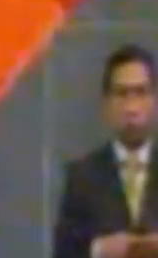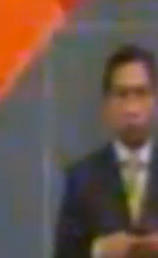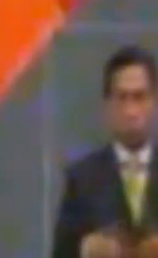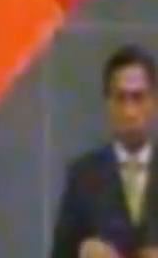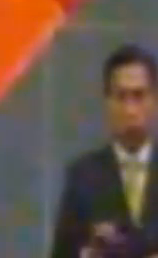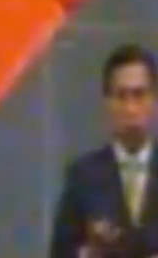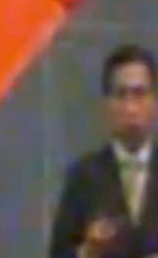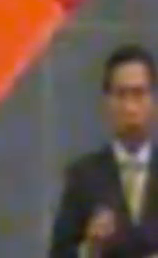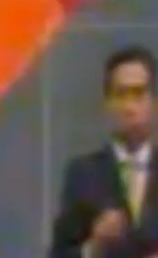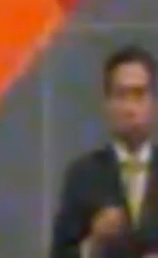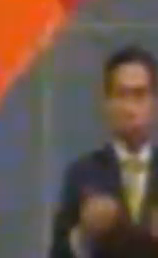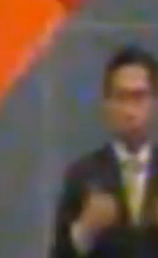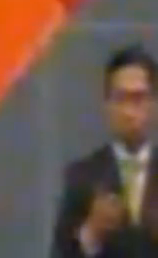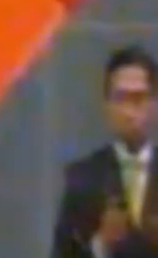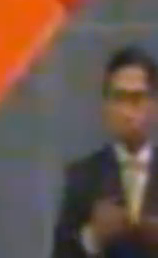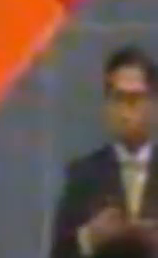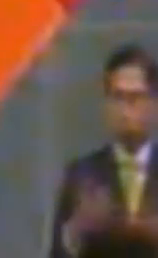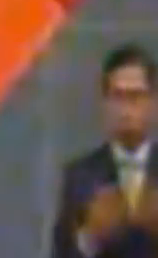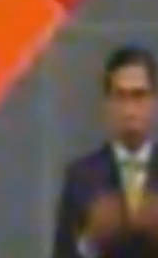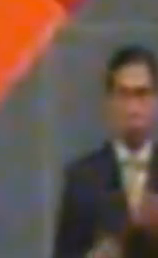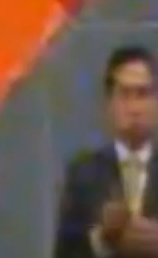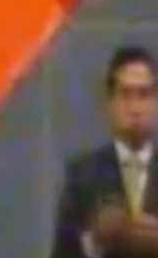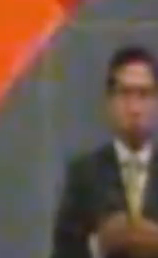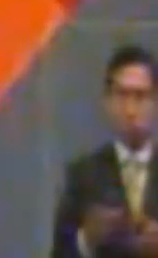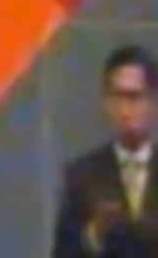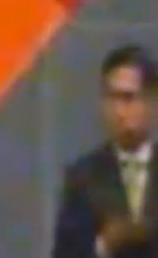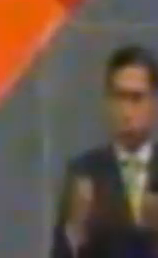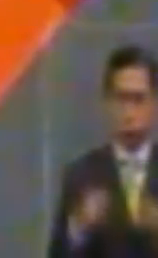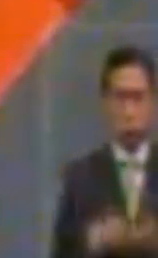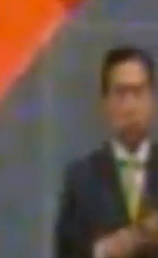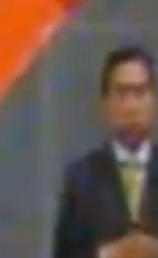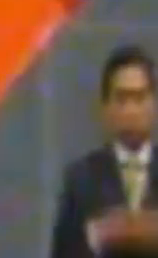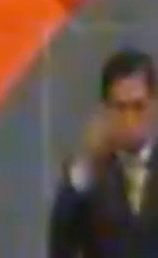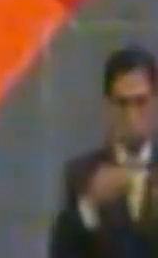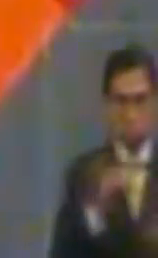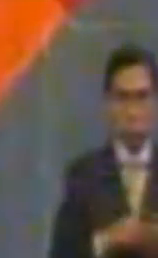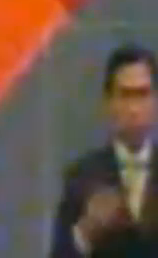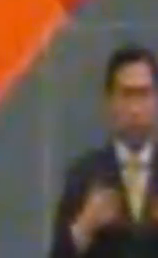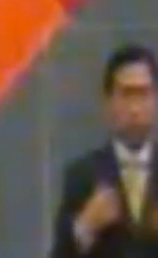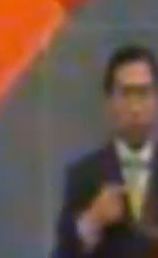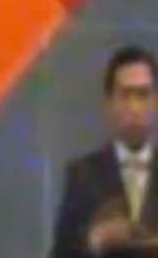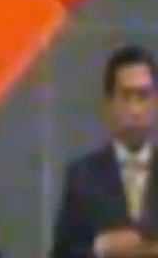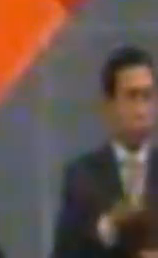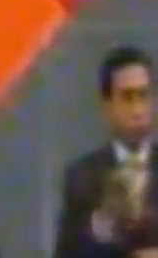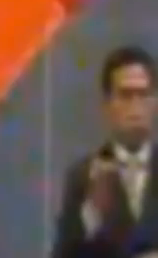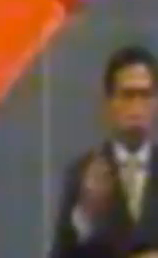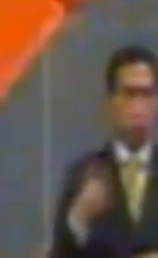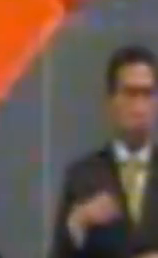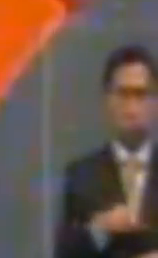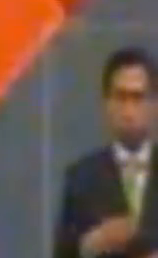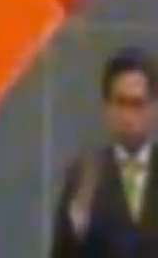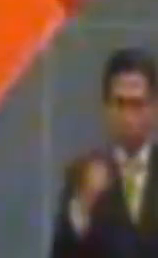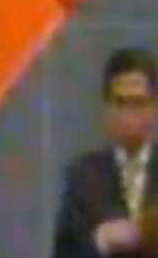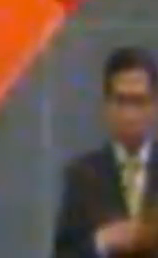desde Ilo a través de una planta para que ya en buques pueda exportar. Eso es una decisión ya que corresponde a Bolivia. Nosotros lo que nos